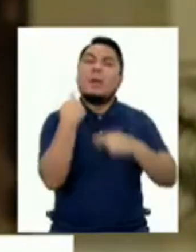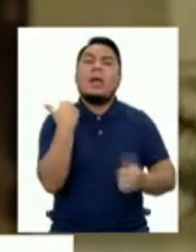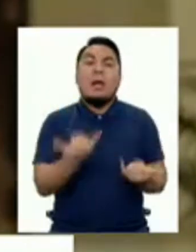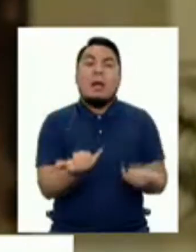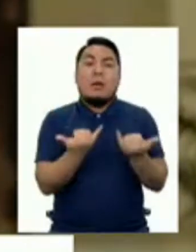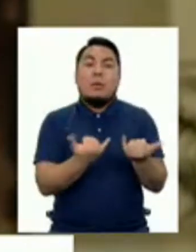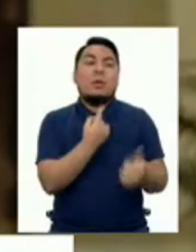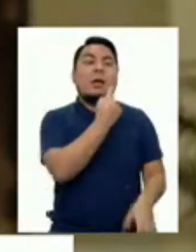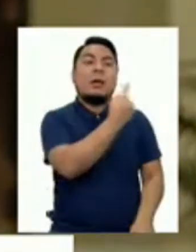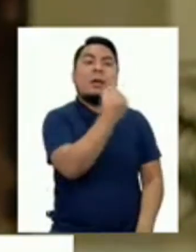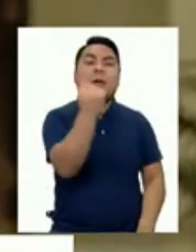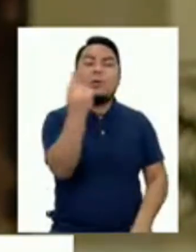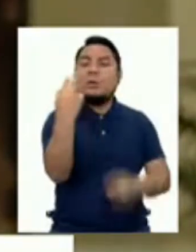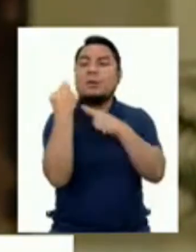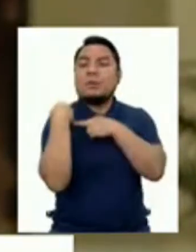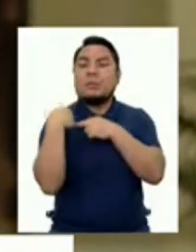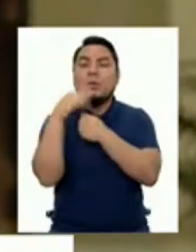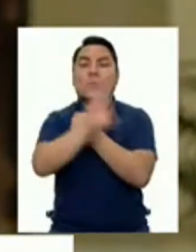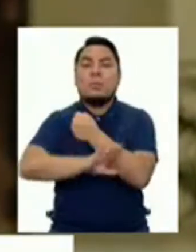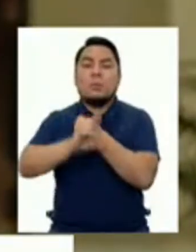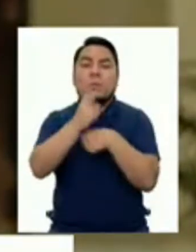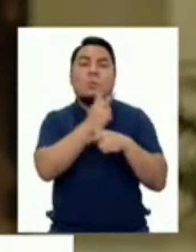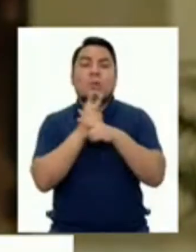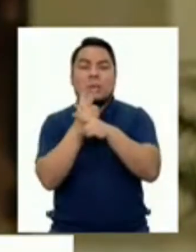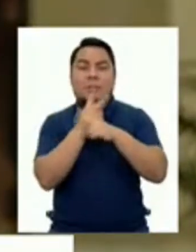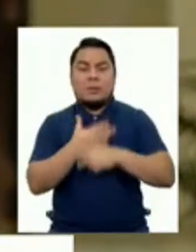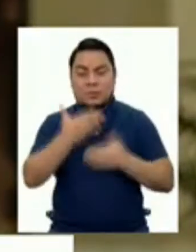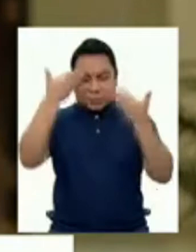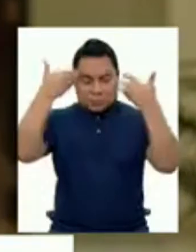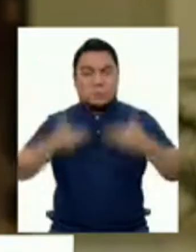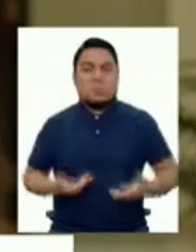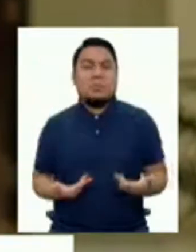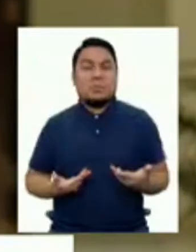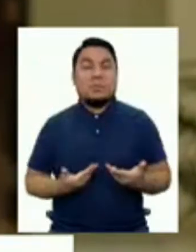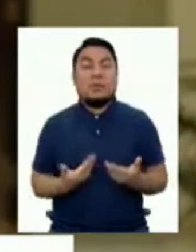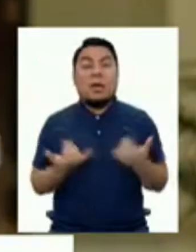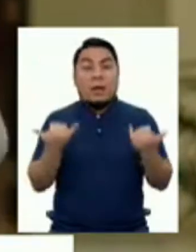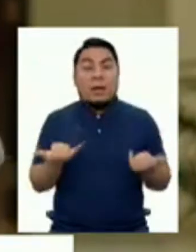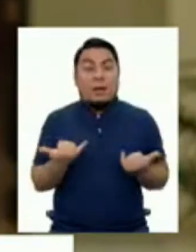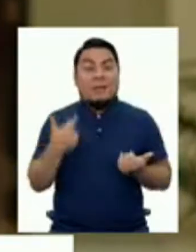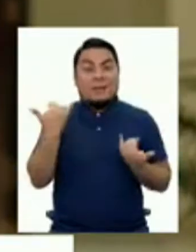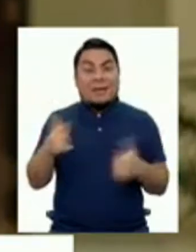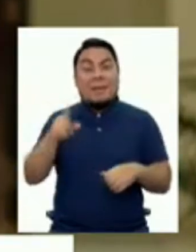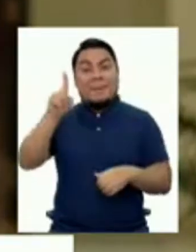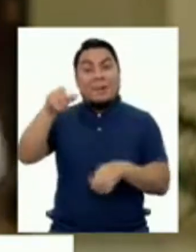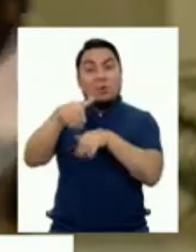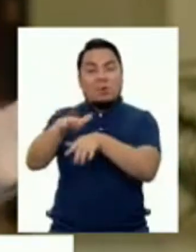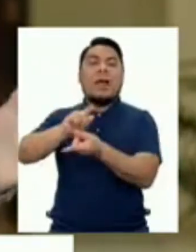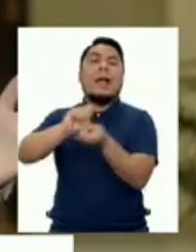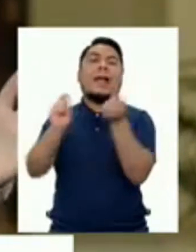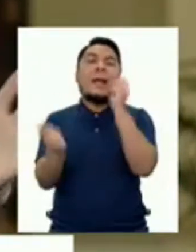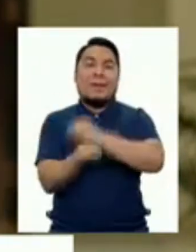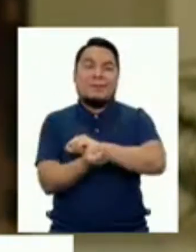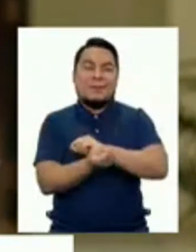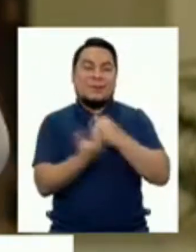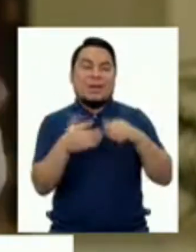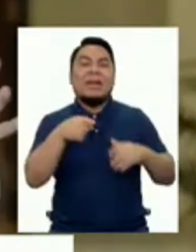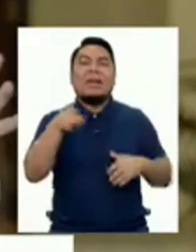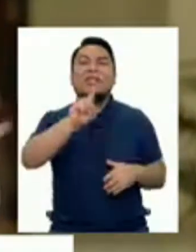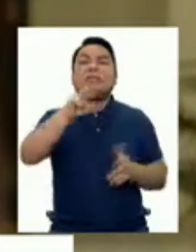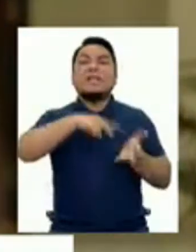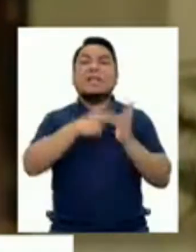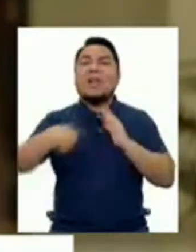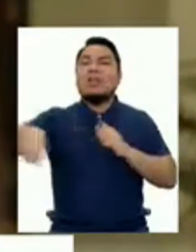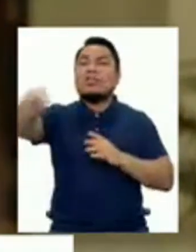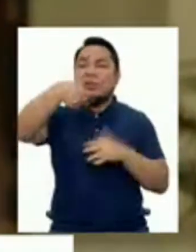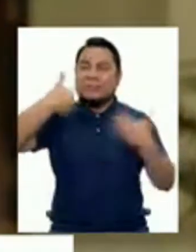todos. El cambio de estrategia y cuarentena no es una disposición, salgan. El virus